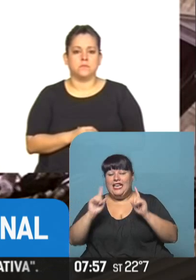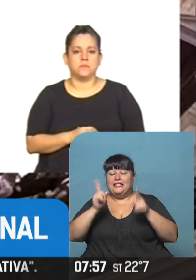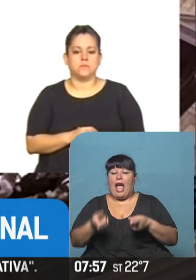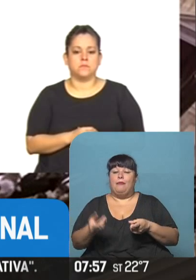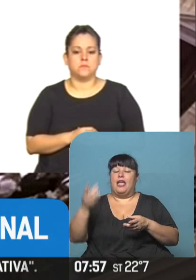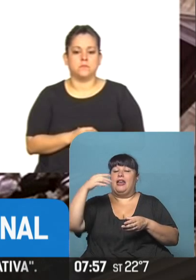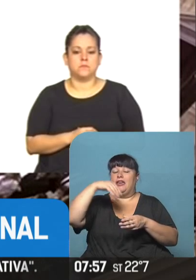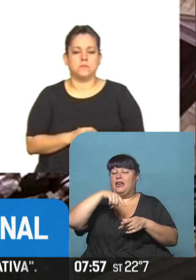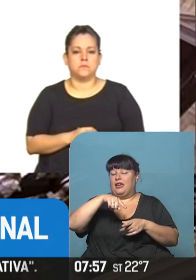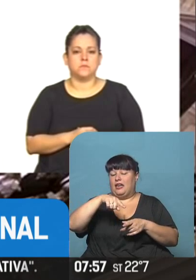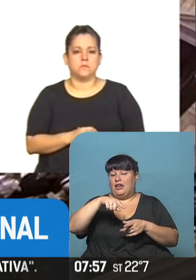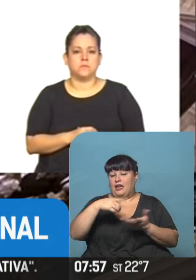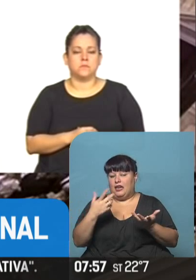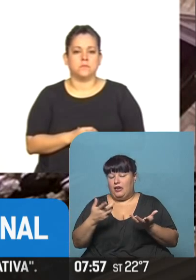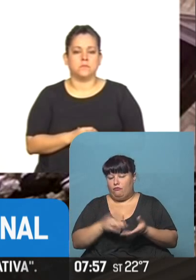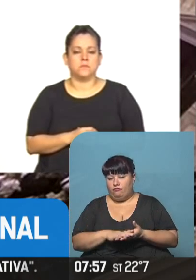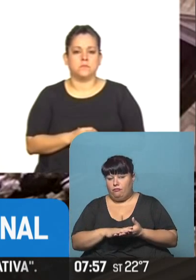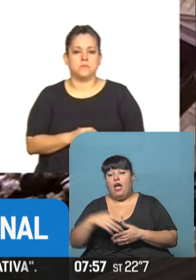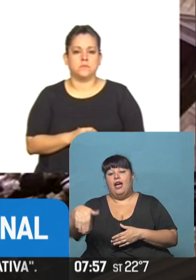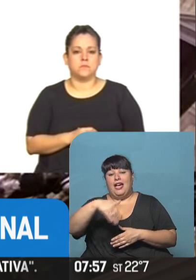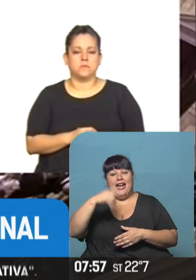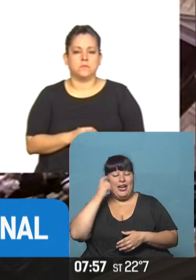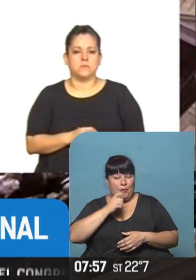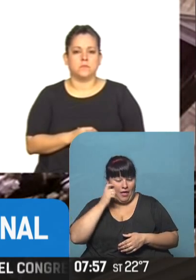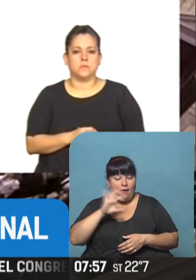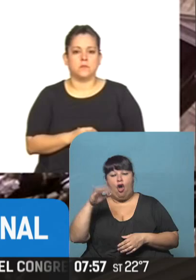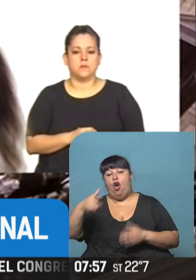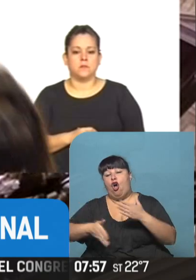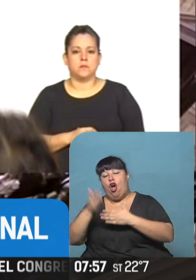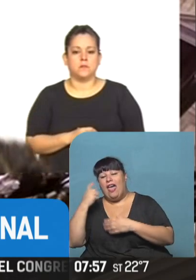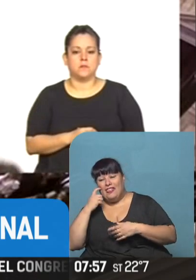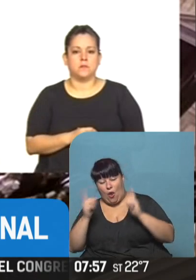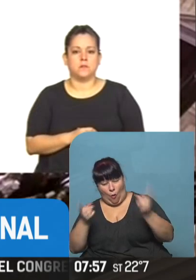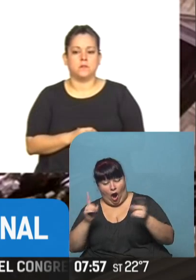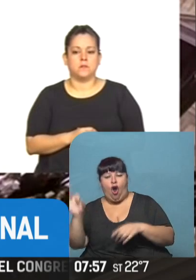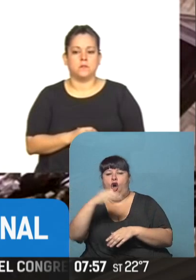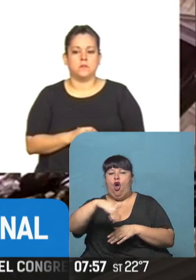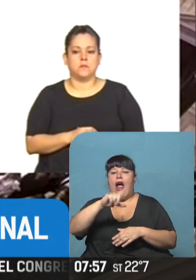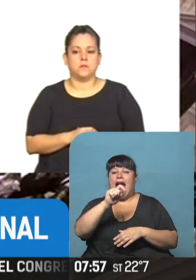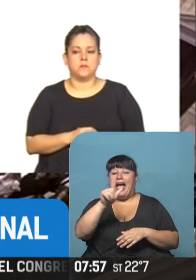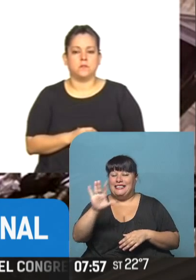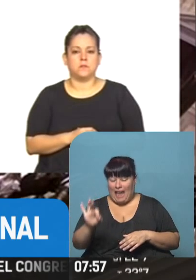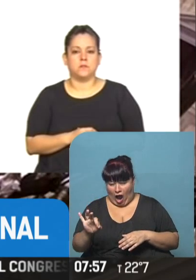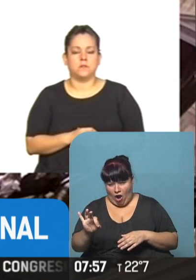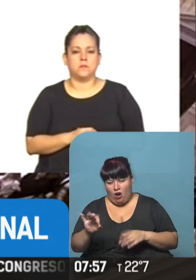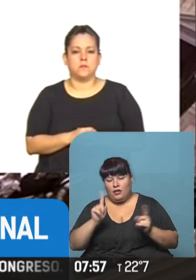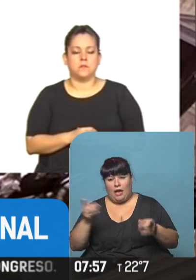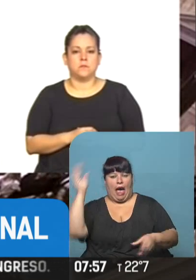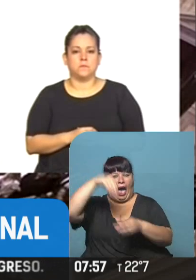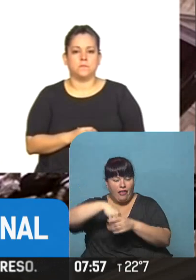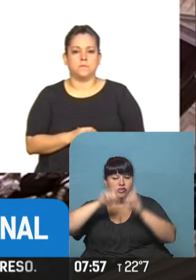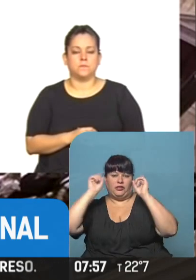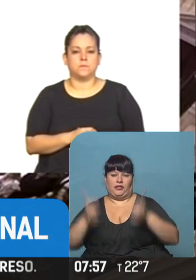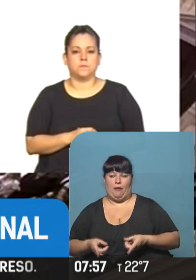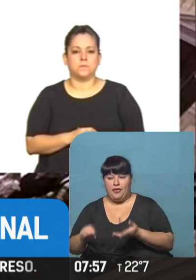se dio en la avenida Rivadavia o en la avenida Entre Ríos o en la avenida Callao, se trasladó al recinto de la